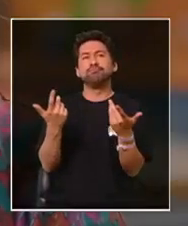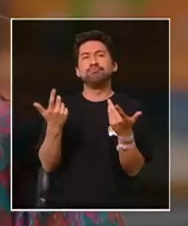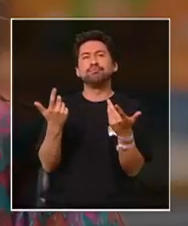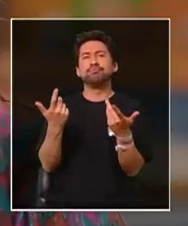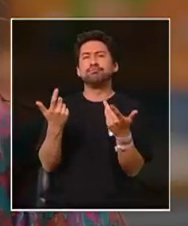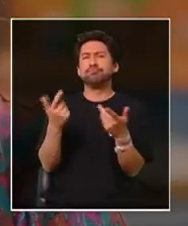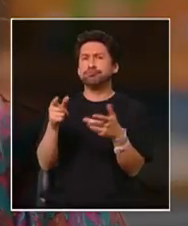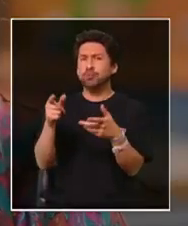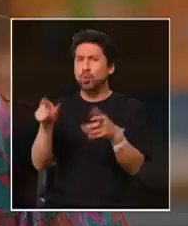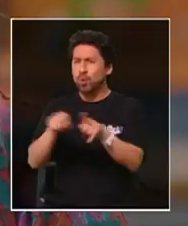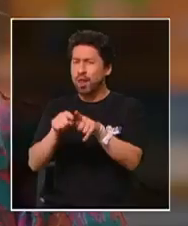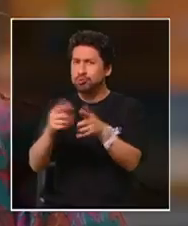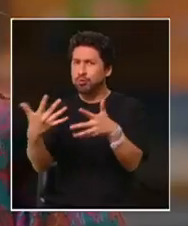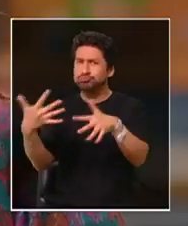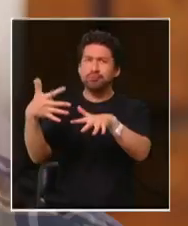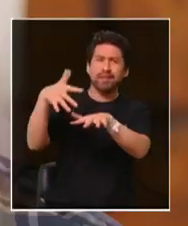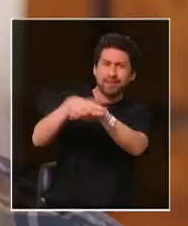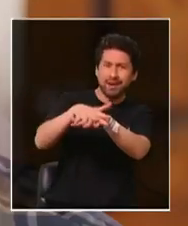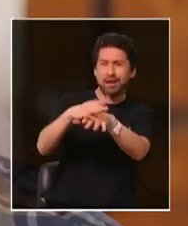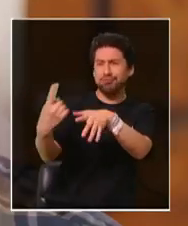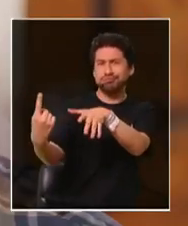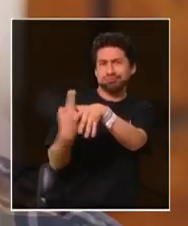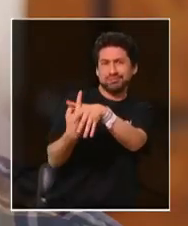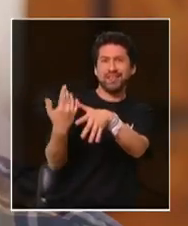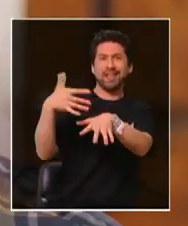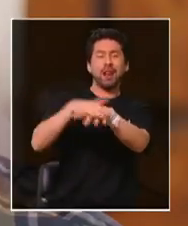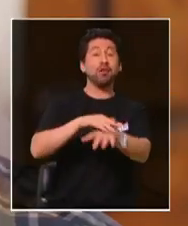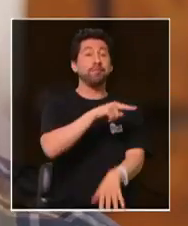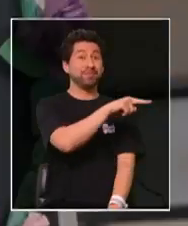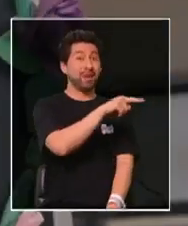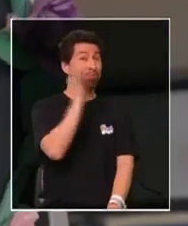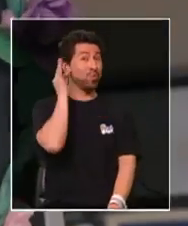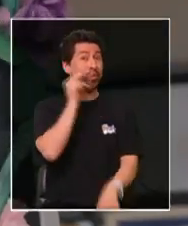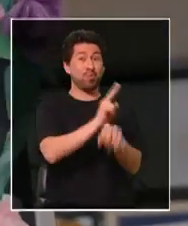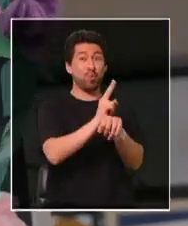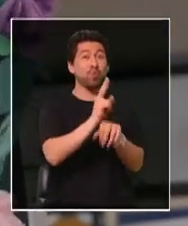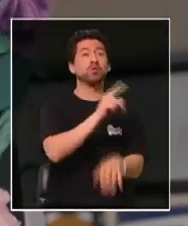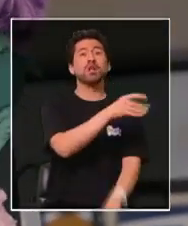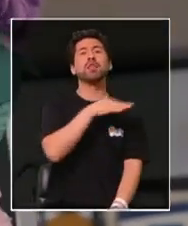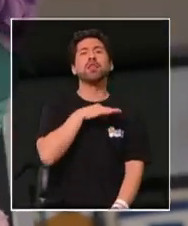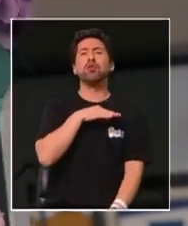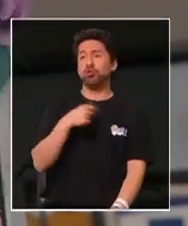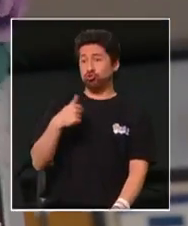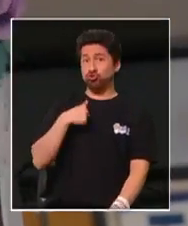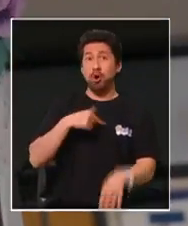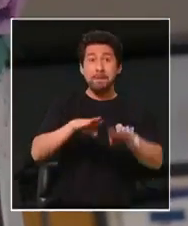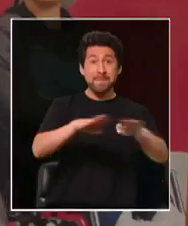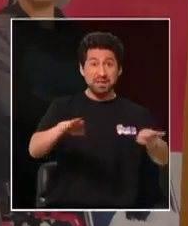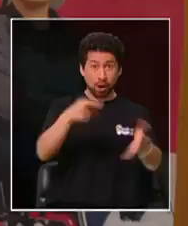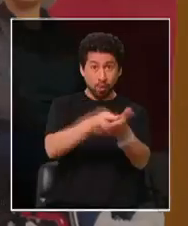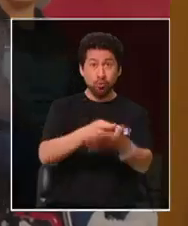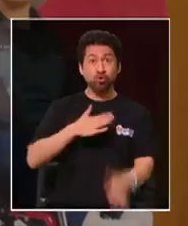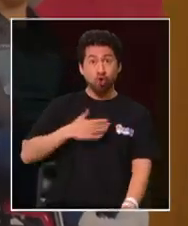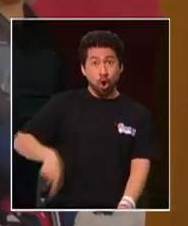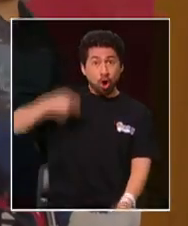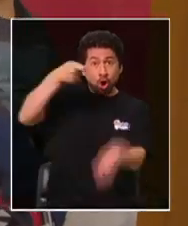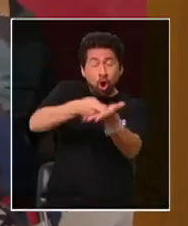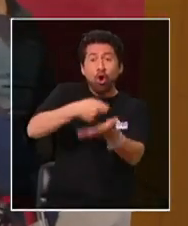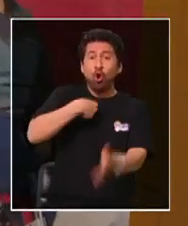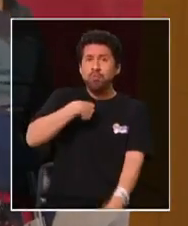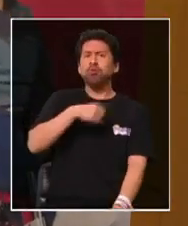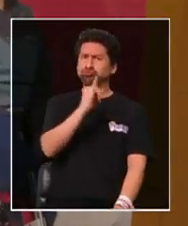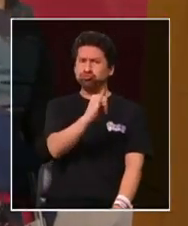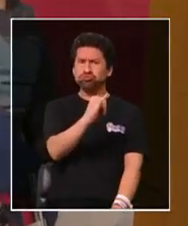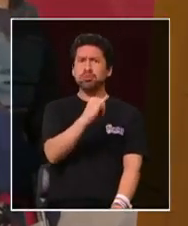integrar lo que más podamos all ella fue y me dijo si yo tengo que comprarle una mesa a lian lo voy a hacer si tengo que